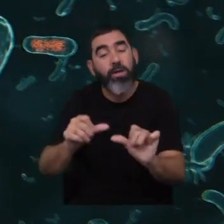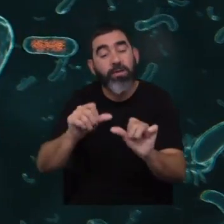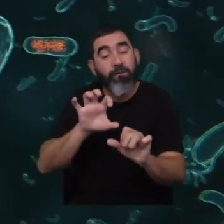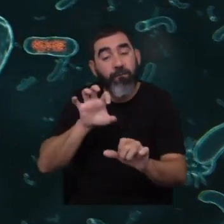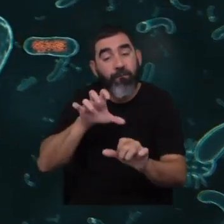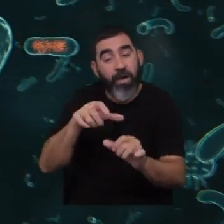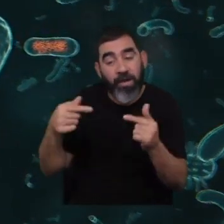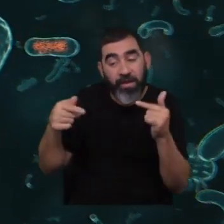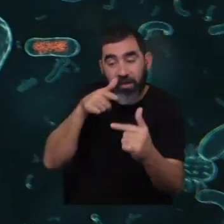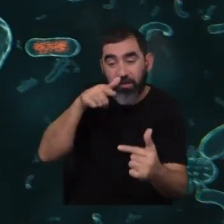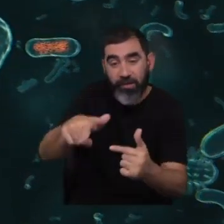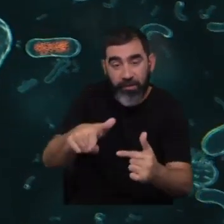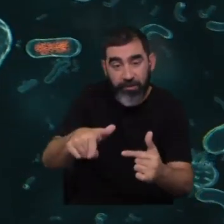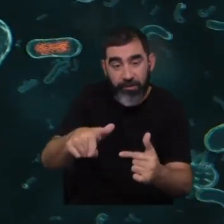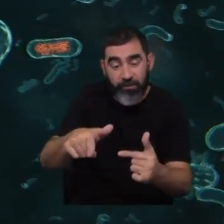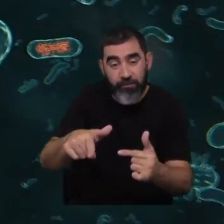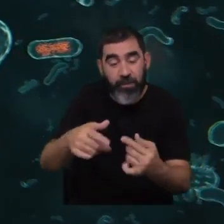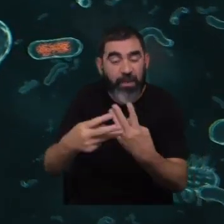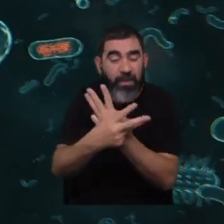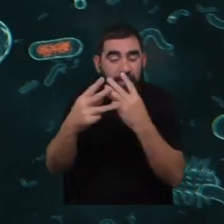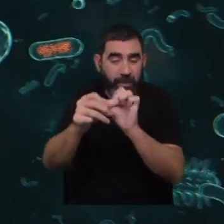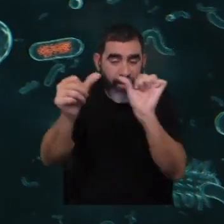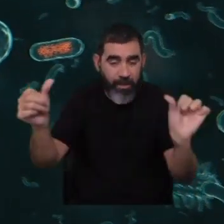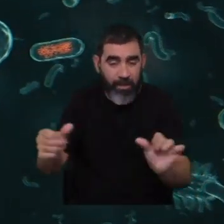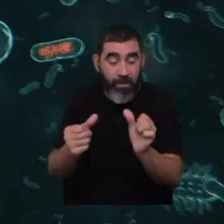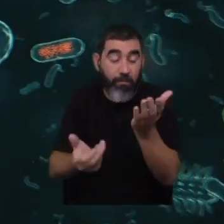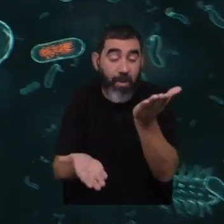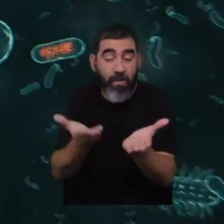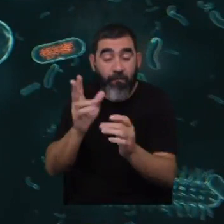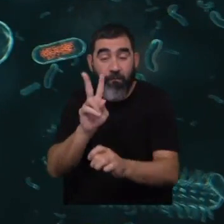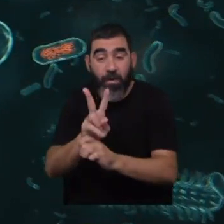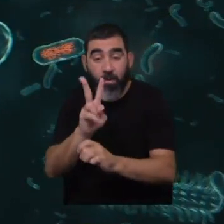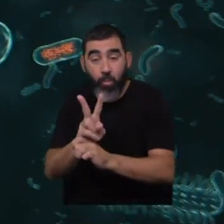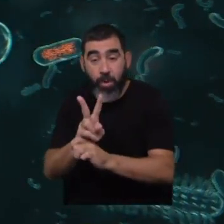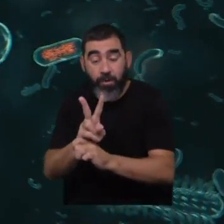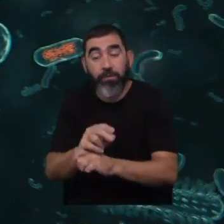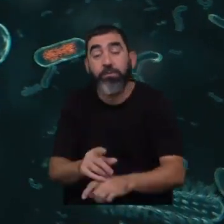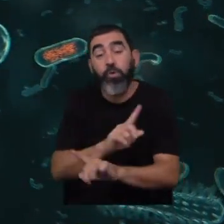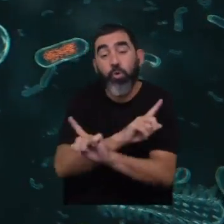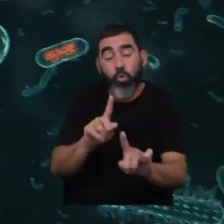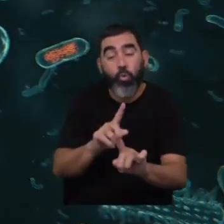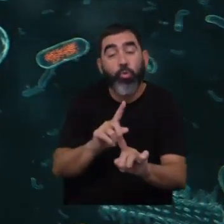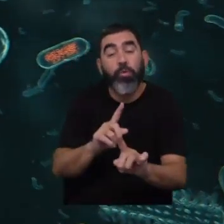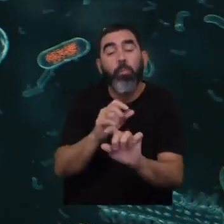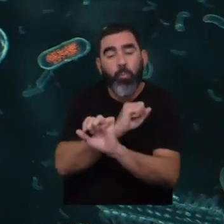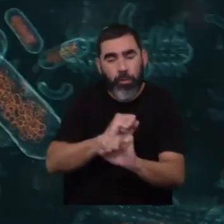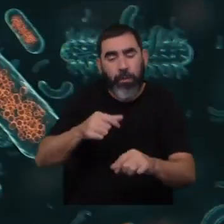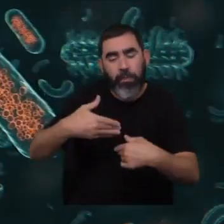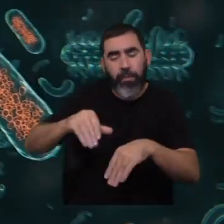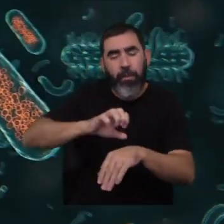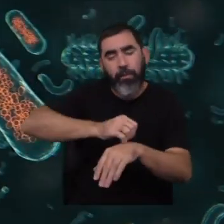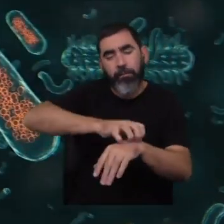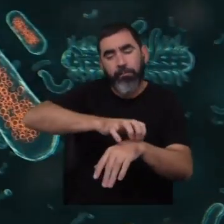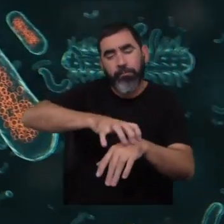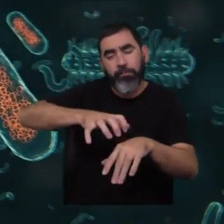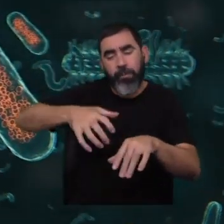bacteria sola de forma planctónica, que es lo que generalmente se hace para evaluar la resistencia a antimicrobianos, nosotros permitimos la formación del biofilm